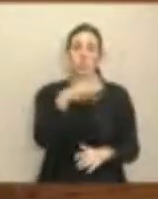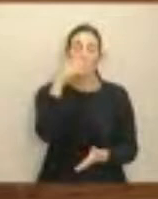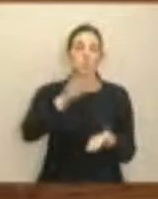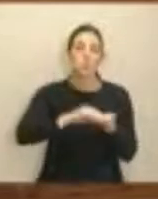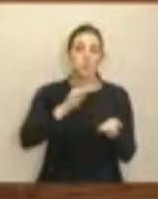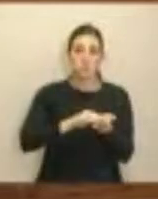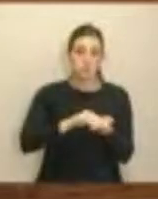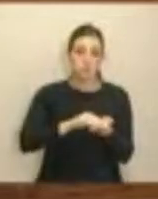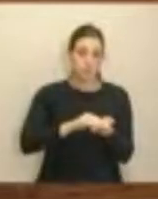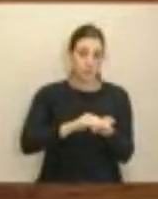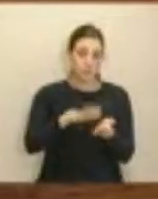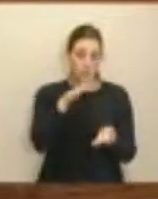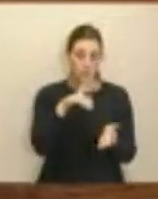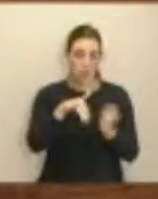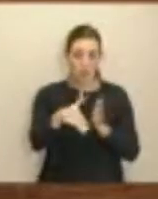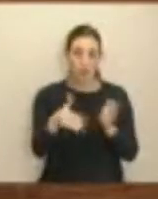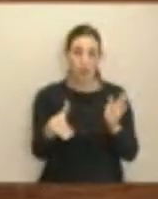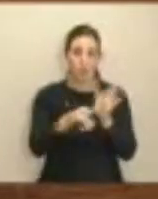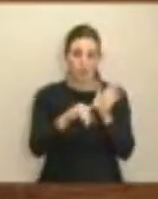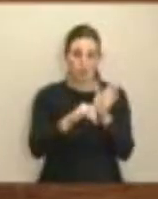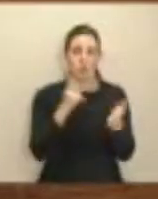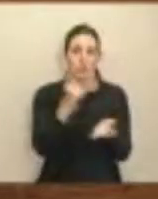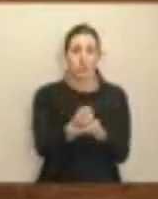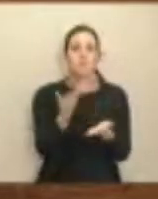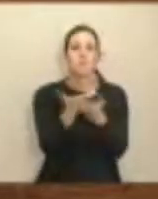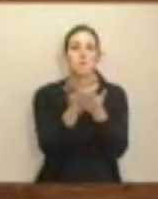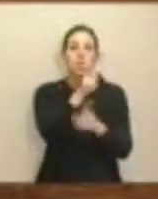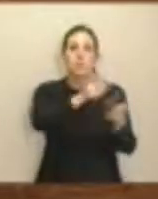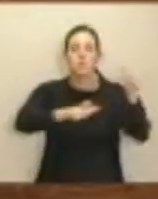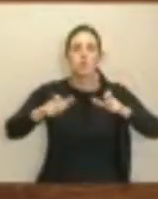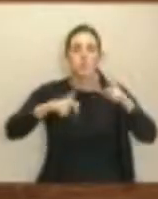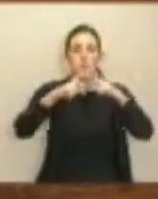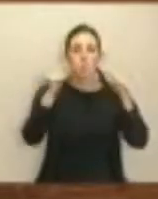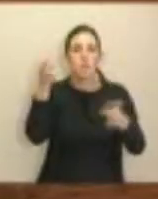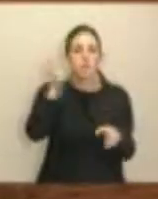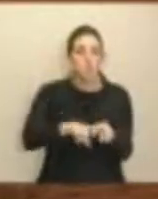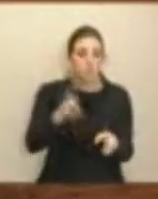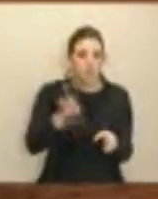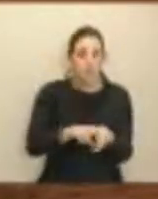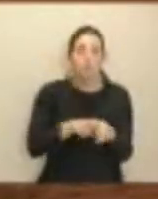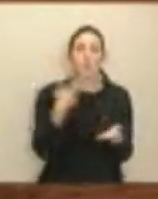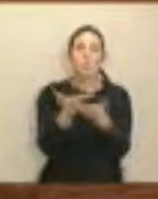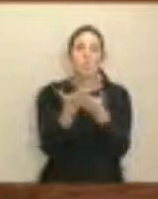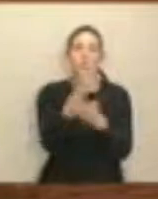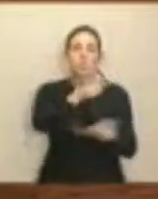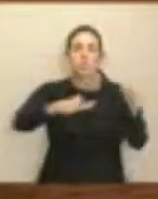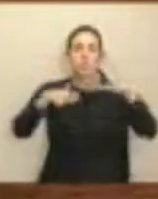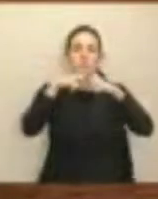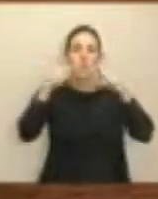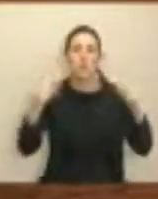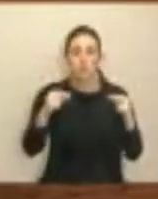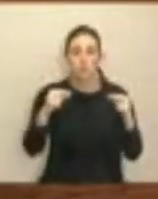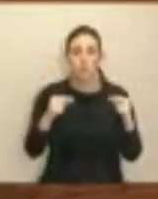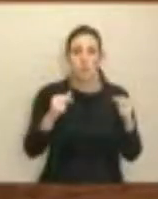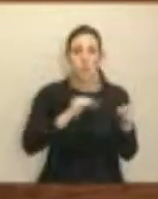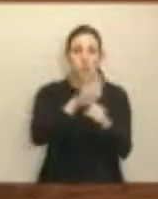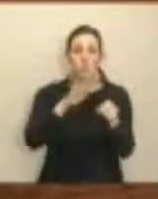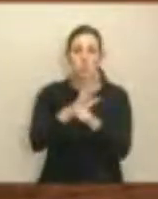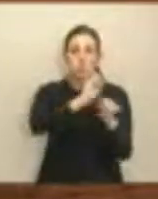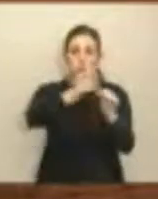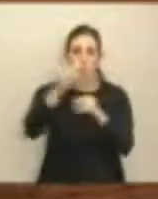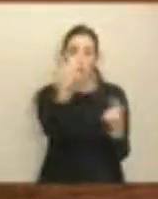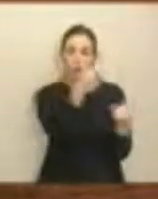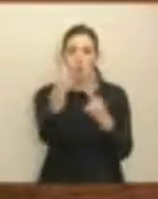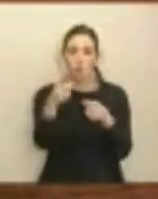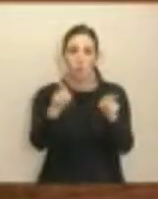lo vamos a hacer, pidiéndole a los asturianos que participen, pidiéndole a los asturianos, cada cual en su ámbito, que nos